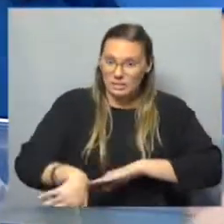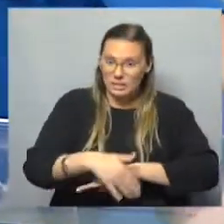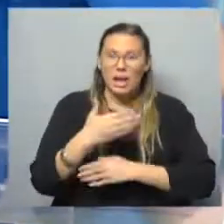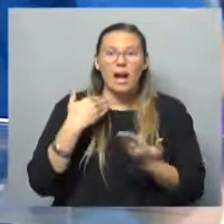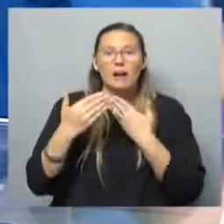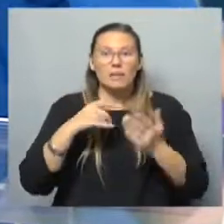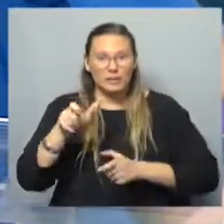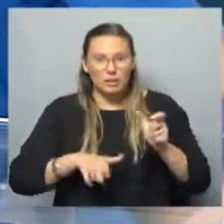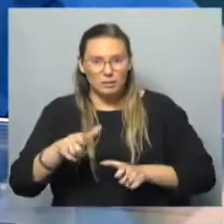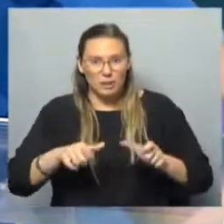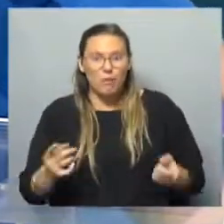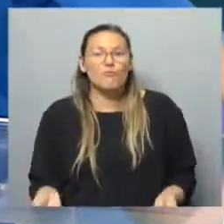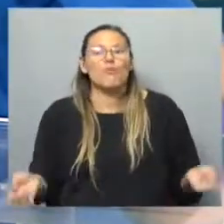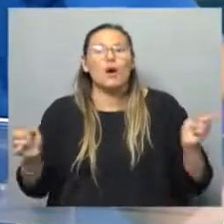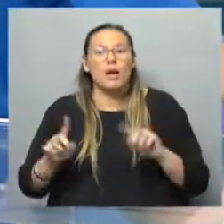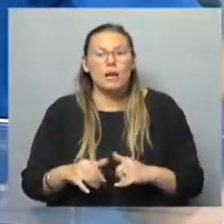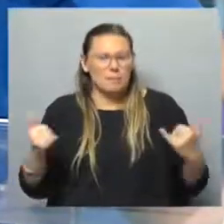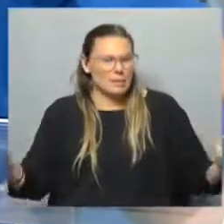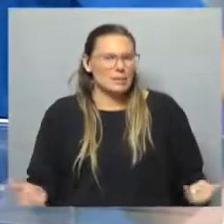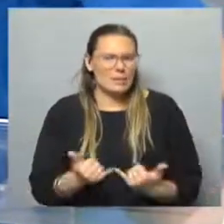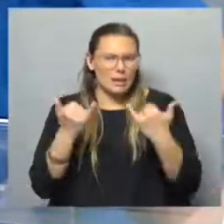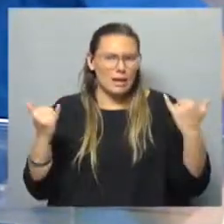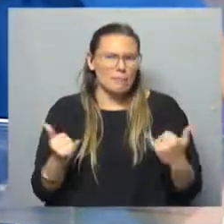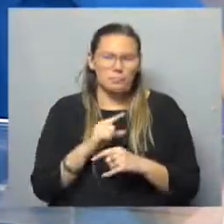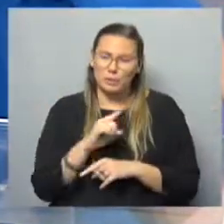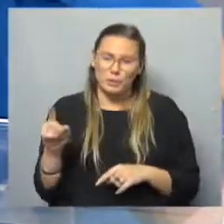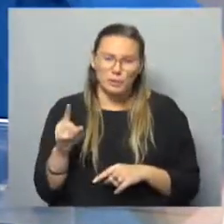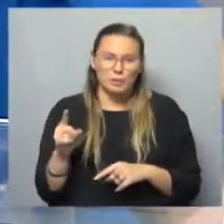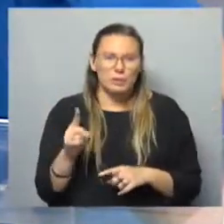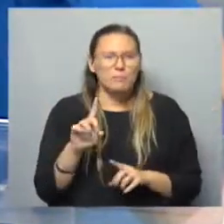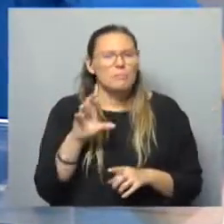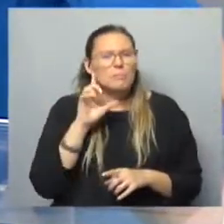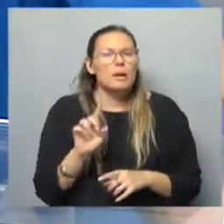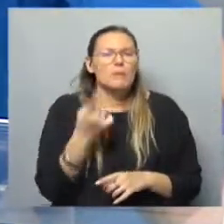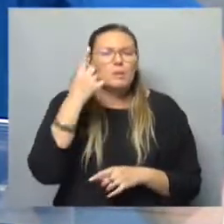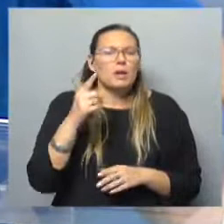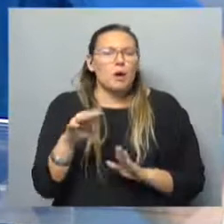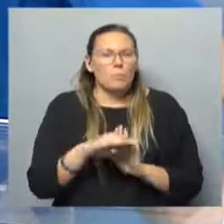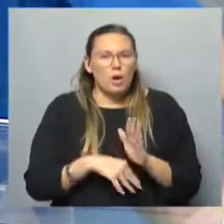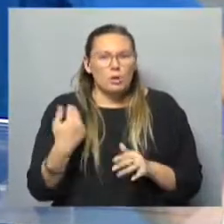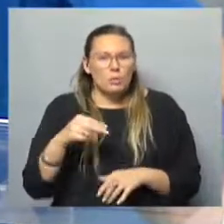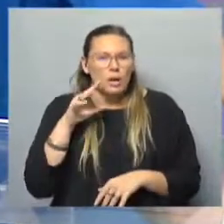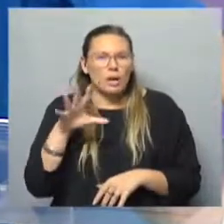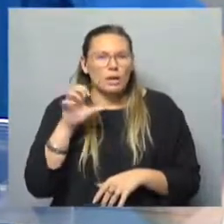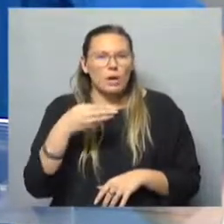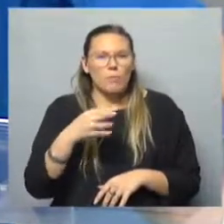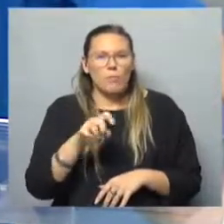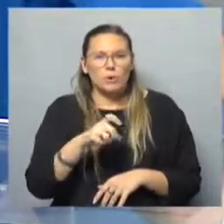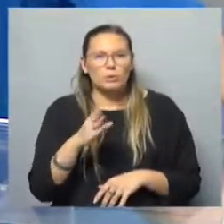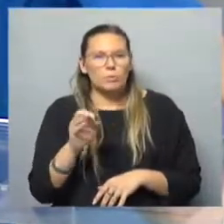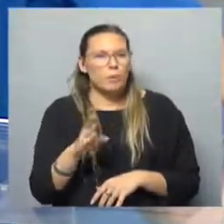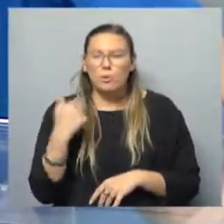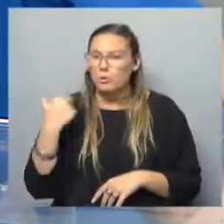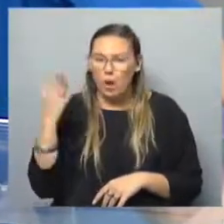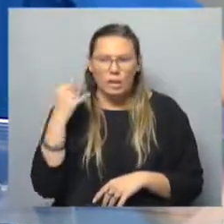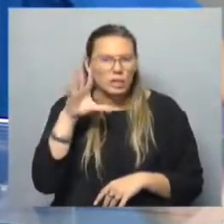gente. Vuelve algo que hacía mucho tiempo hacía que tiempo. No volvía, que no venía. Hacía mis primeros programas acá, me llamaron la atención, nunca había escuchado la expresión Vox Pop. ¿No? Mirá.